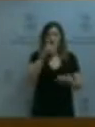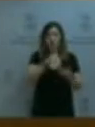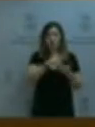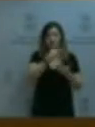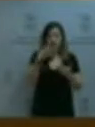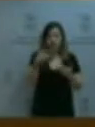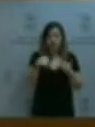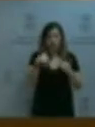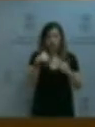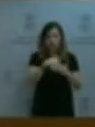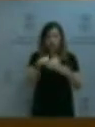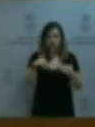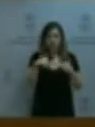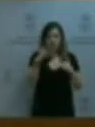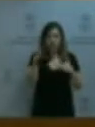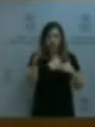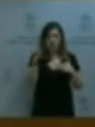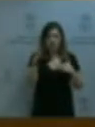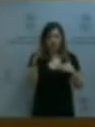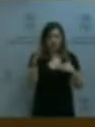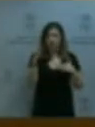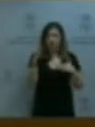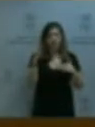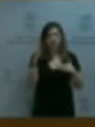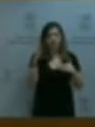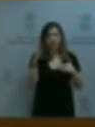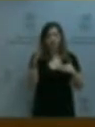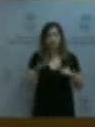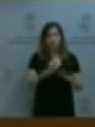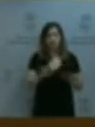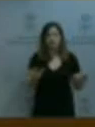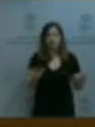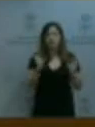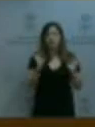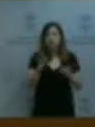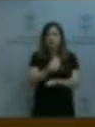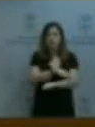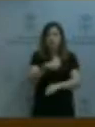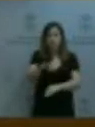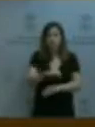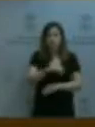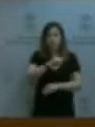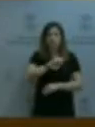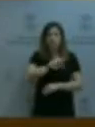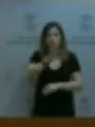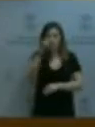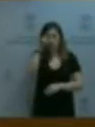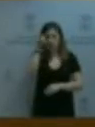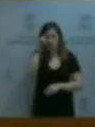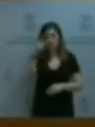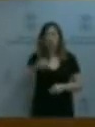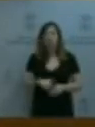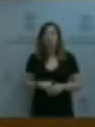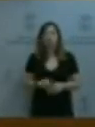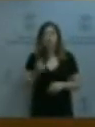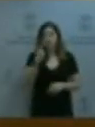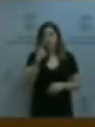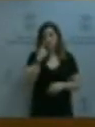el camino. Gobernaba el señor Zapatero. Y mire, las cosas hay que decirlas como